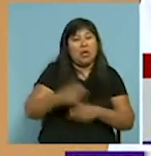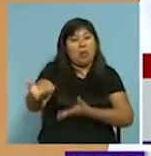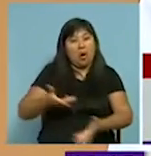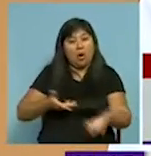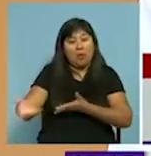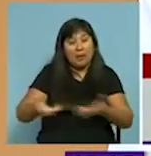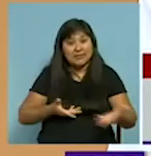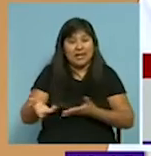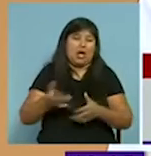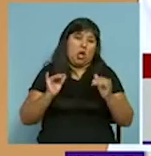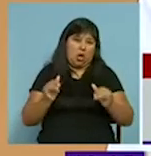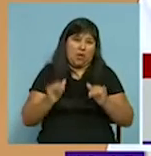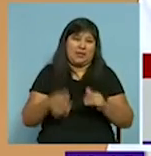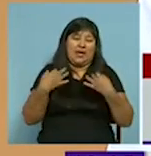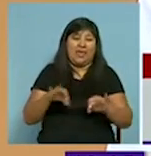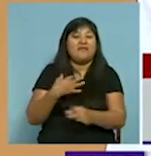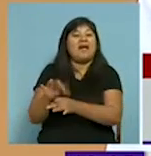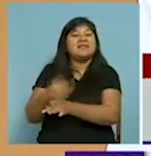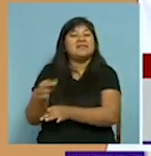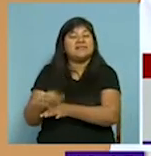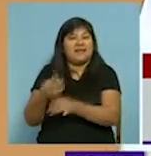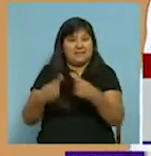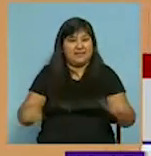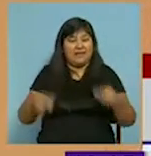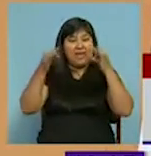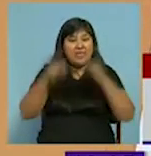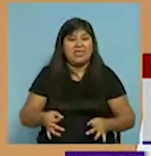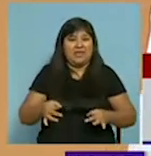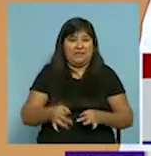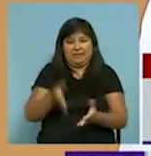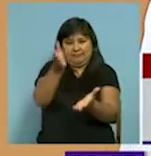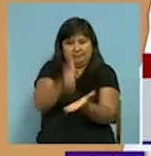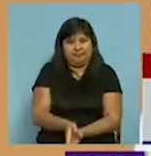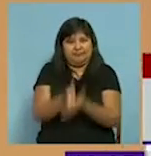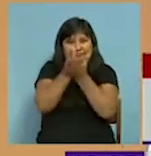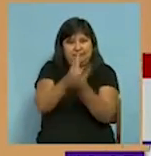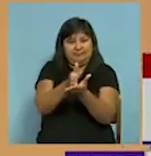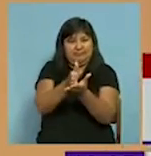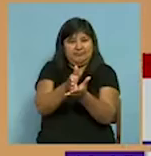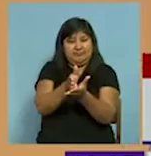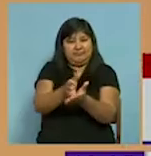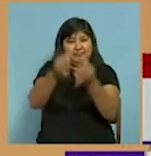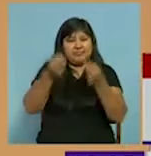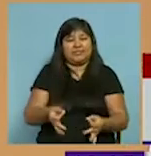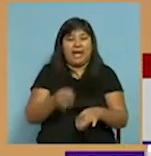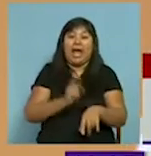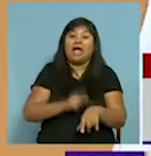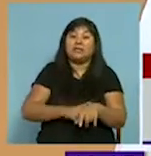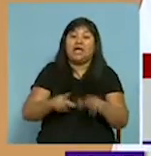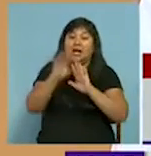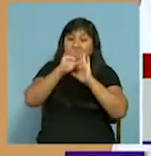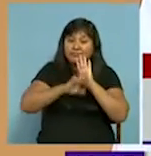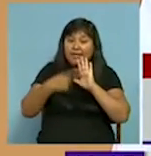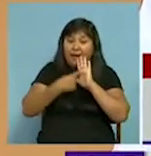con los jóvenes tratamos de inculcarles desde la disciplina que se entienda como disciplina cumplir reglas